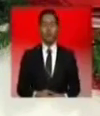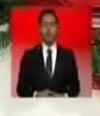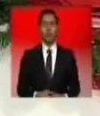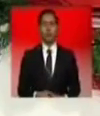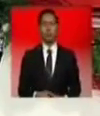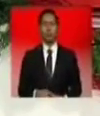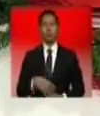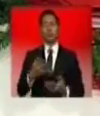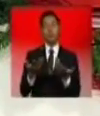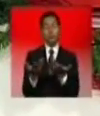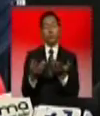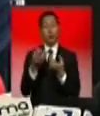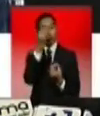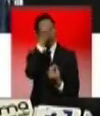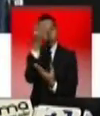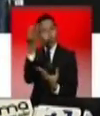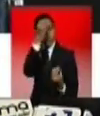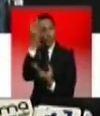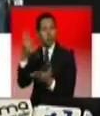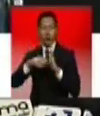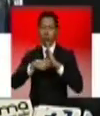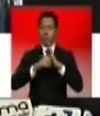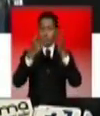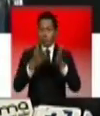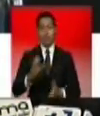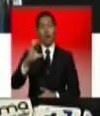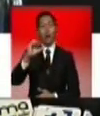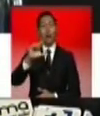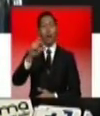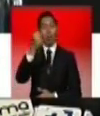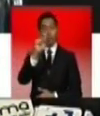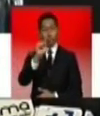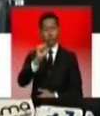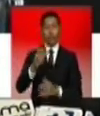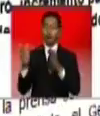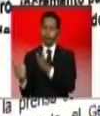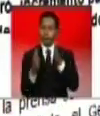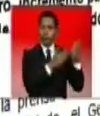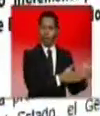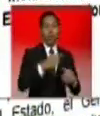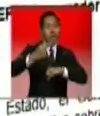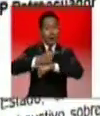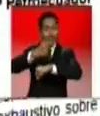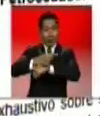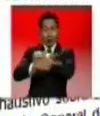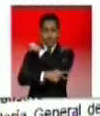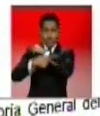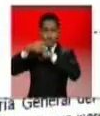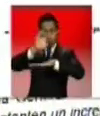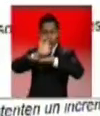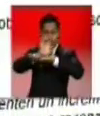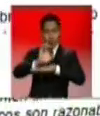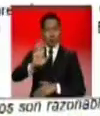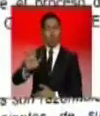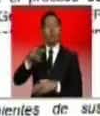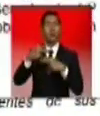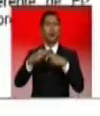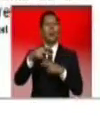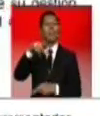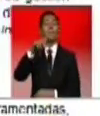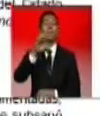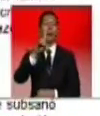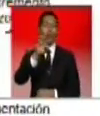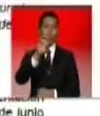Y en torno de las declaraciones del contralor Carlos Poli, del gerente general de Petroecuador EP, Pedro Merizalde, señaló a través